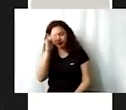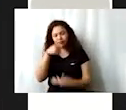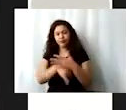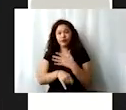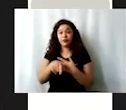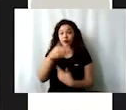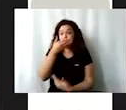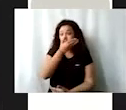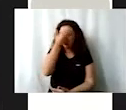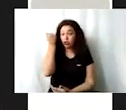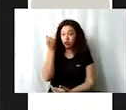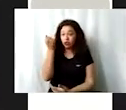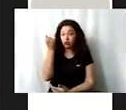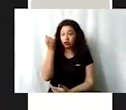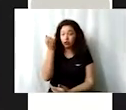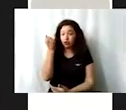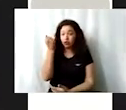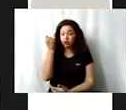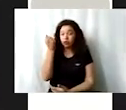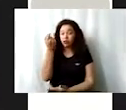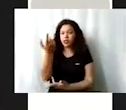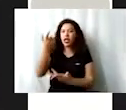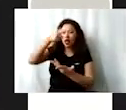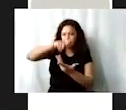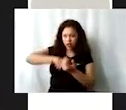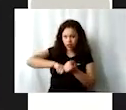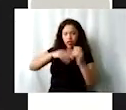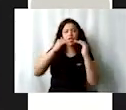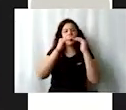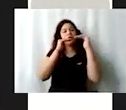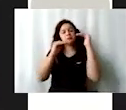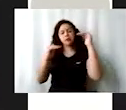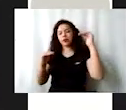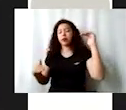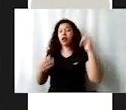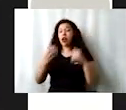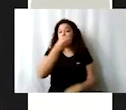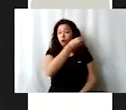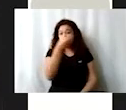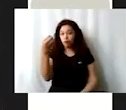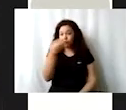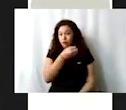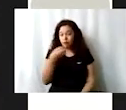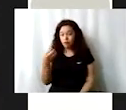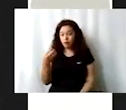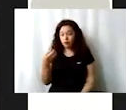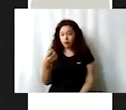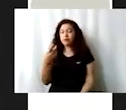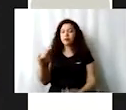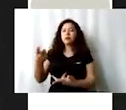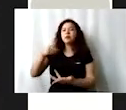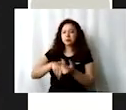sabes transmitir, si formas parte de esta jerarquía donde tú estás dentro de tus